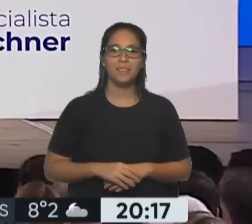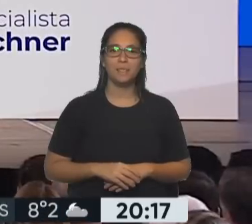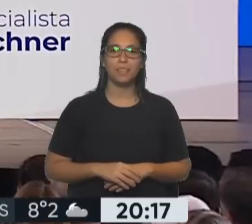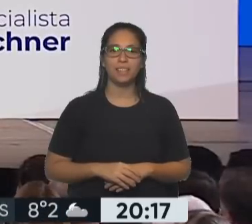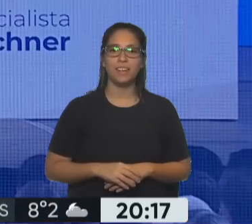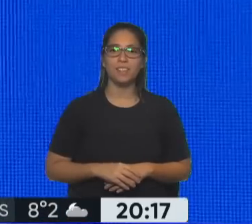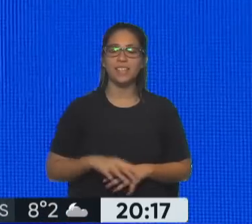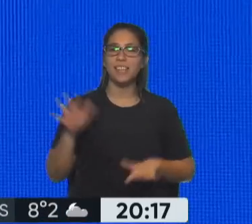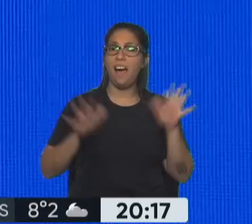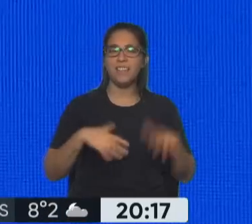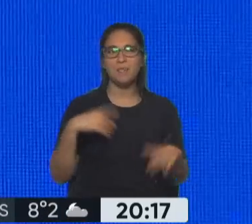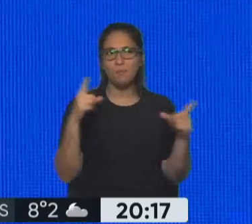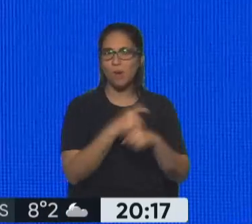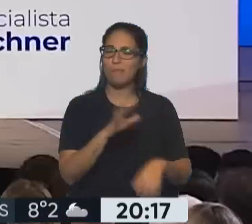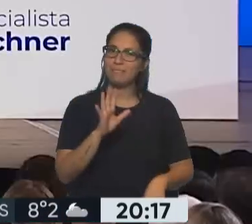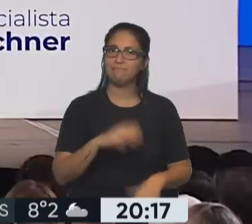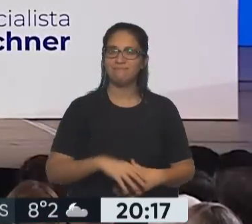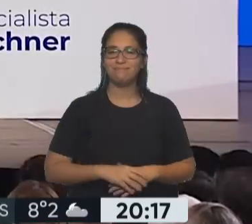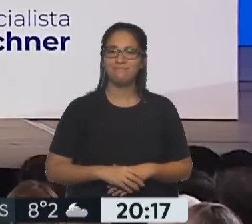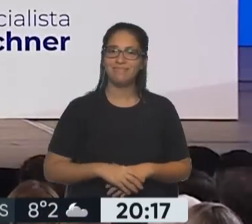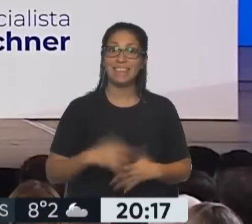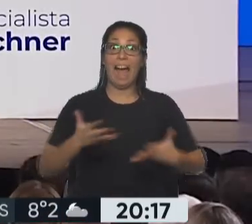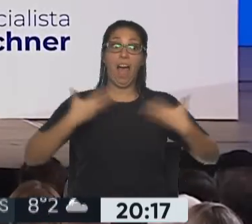A veces es un problema